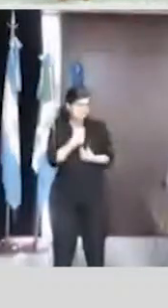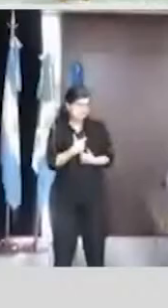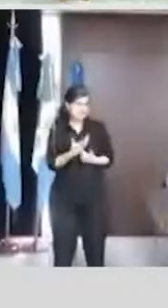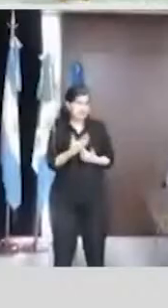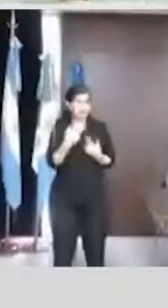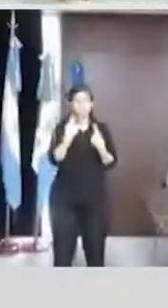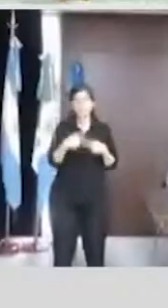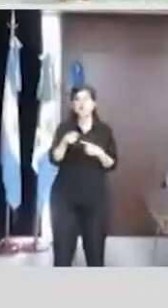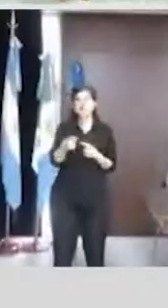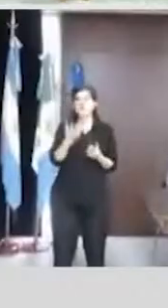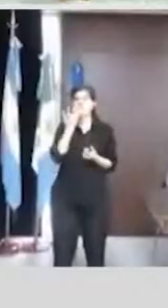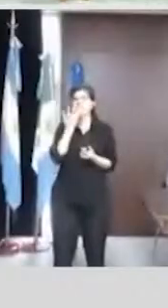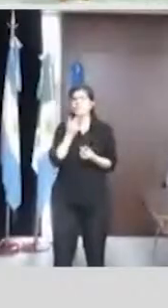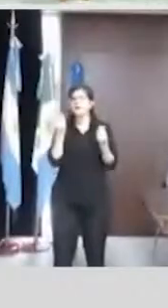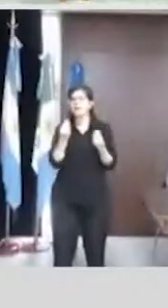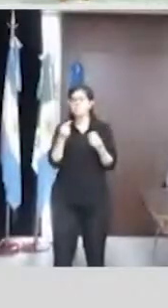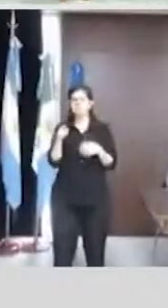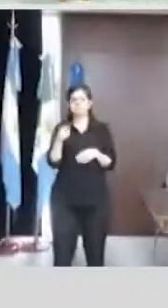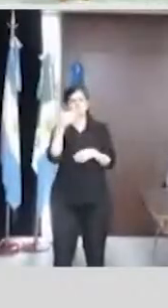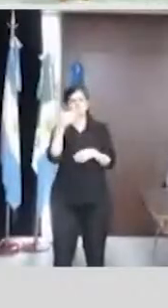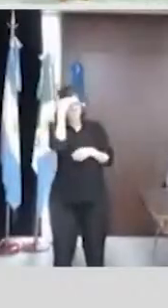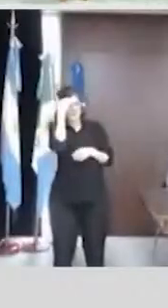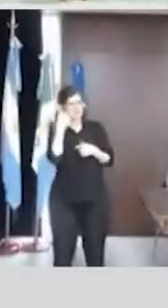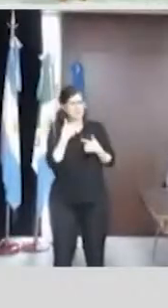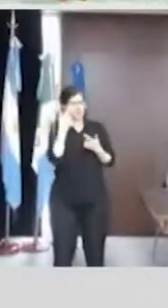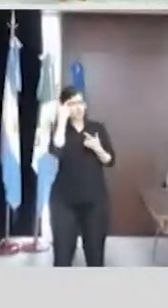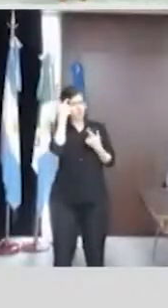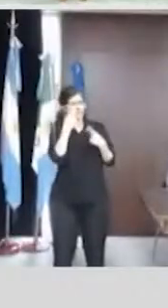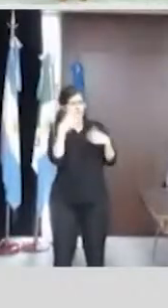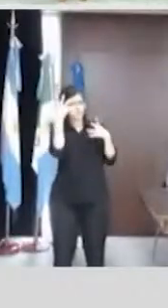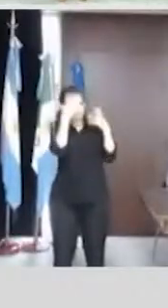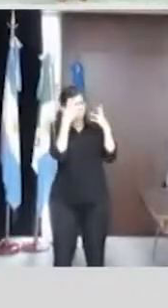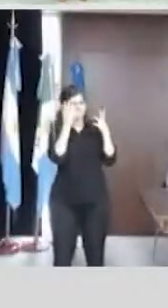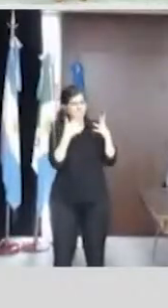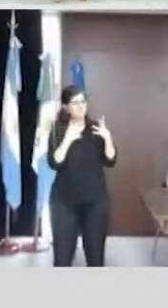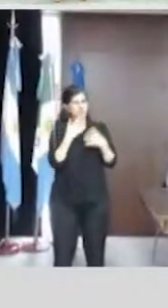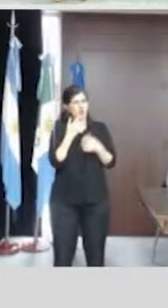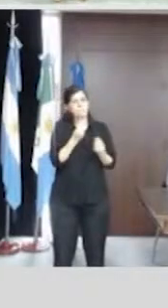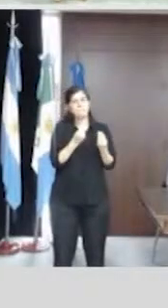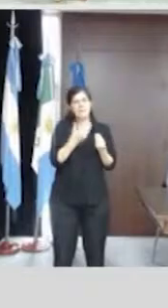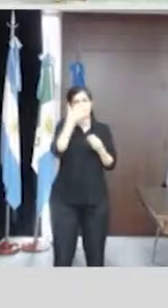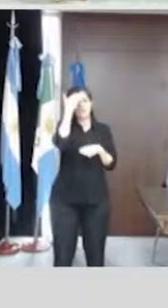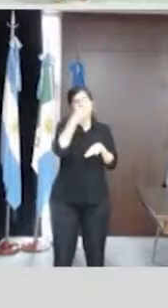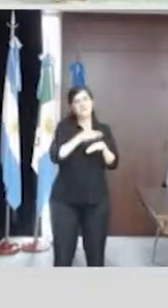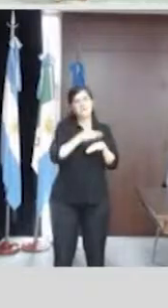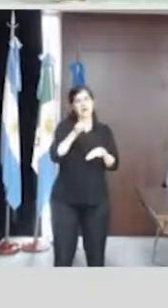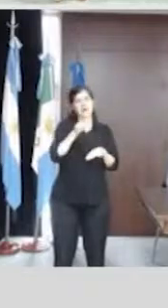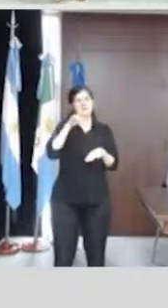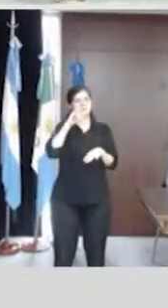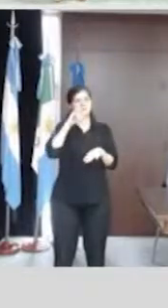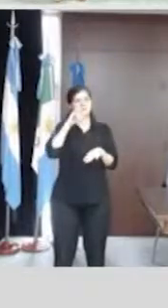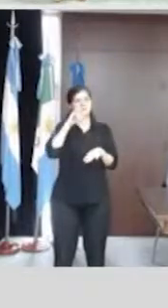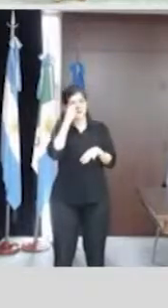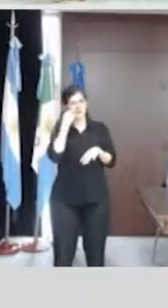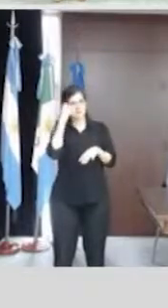o tengo miedo de depender y ser una carga. Esa posibilidad existe.